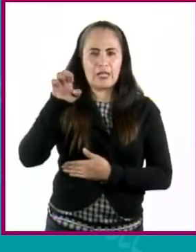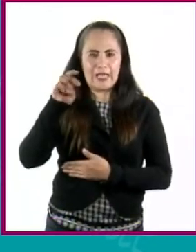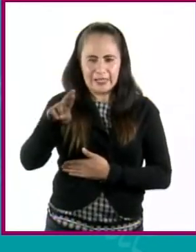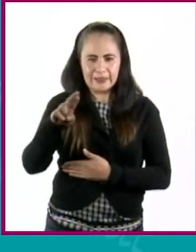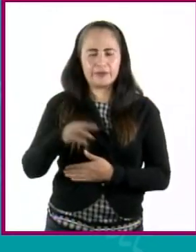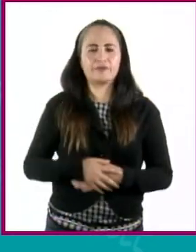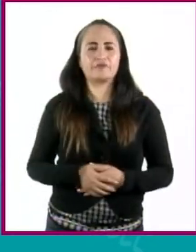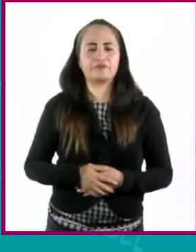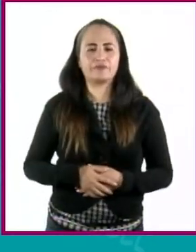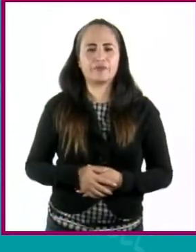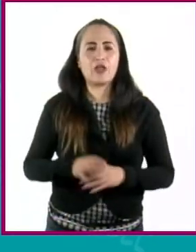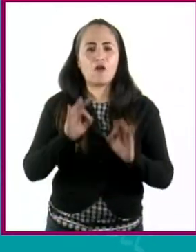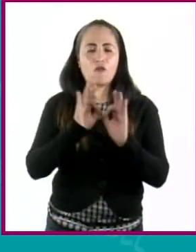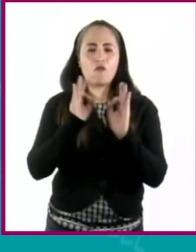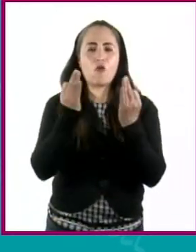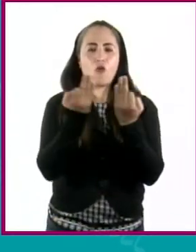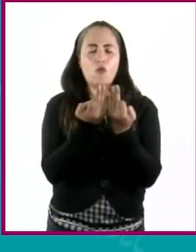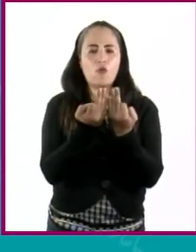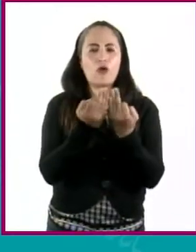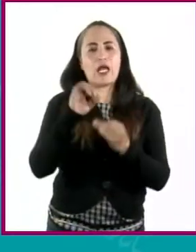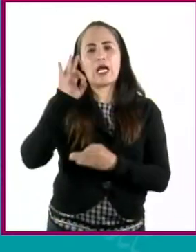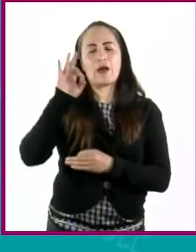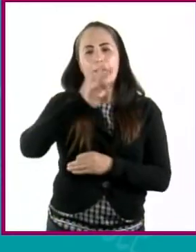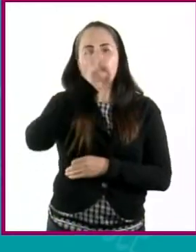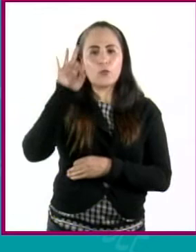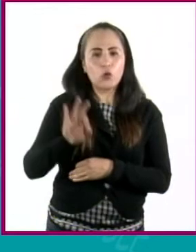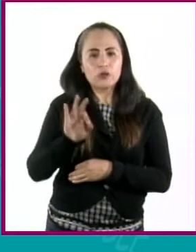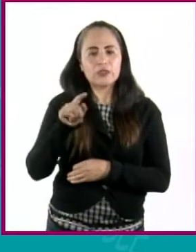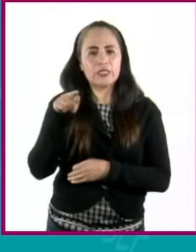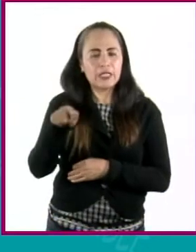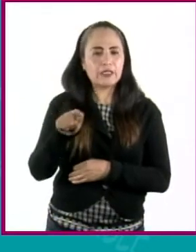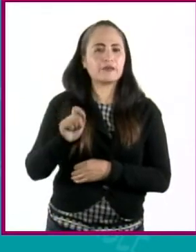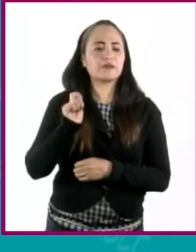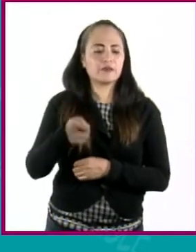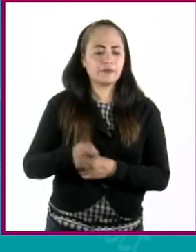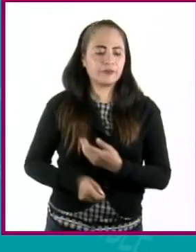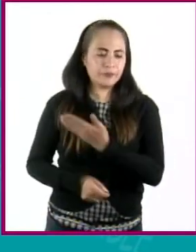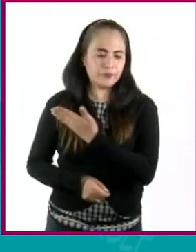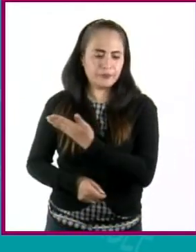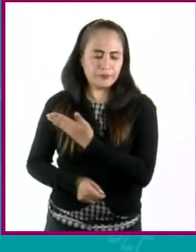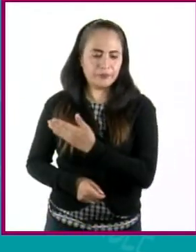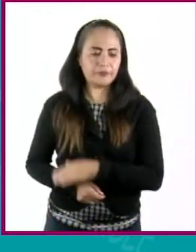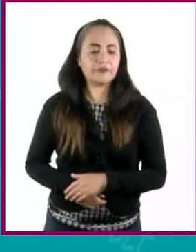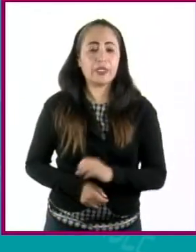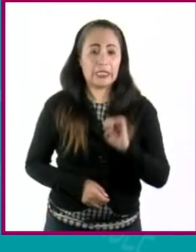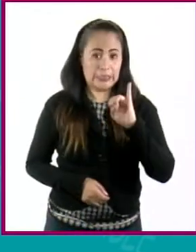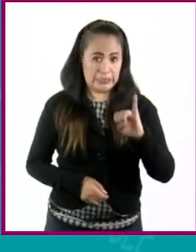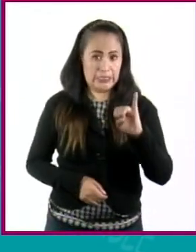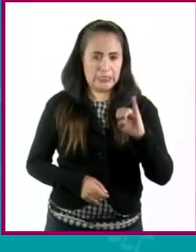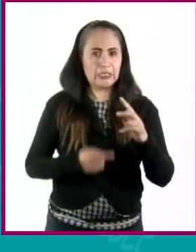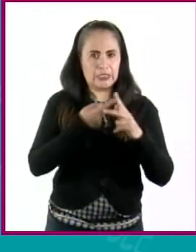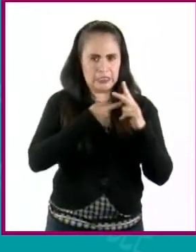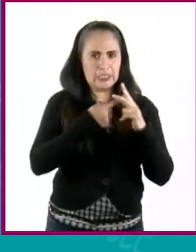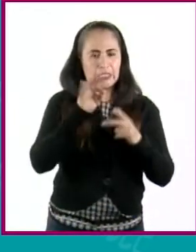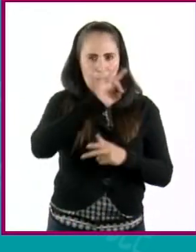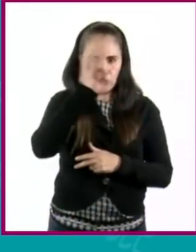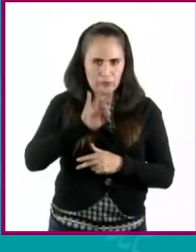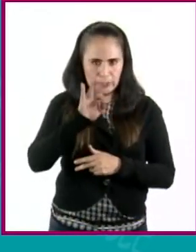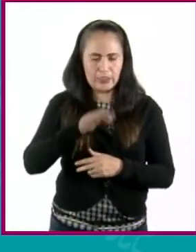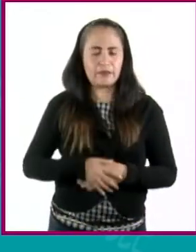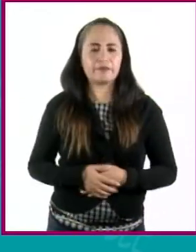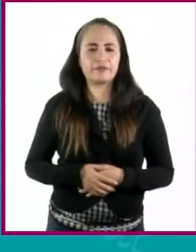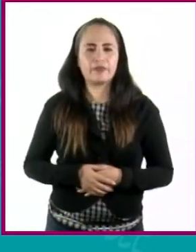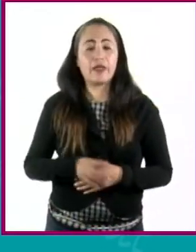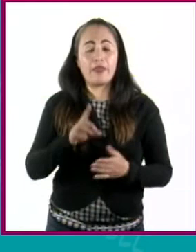La fórmula del interés compuesto es la siguiente. El interés compuesto I, es el resultado de multiplicar a la